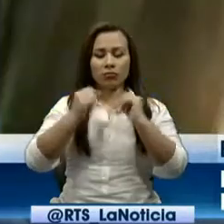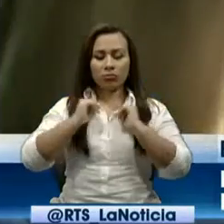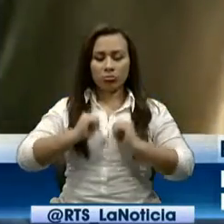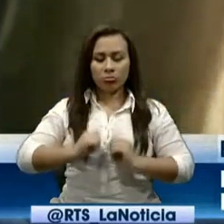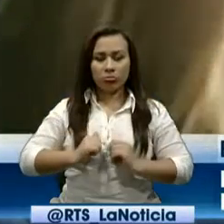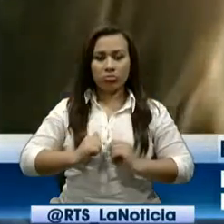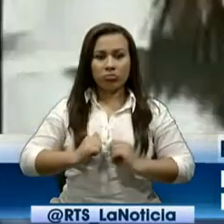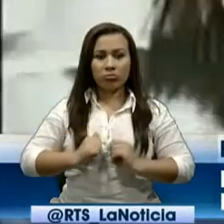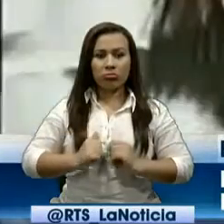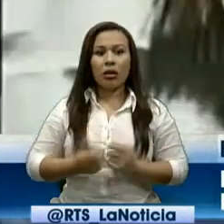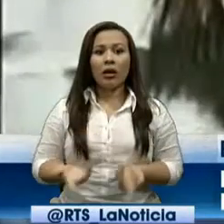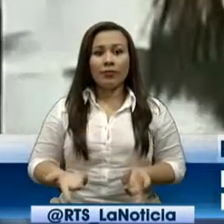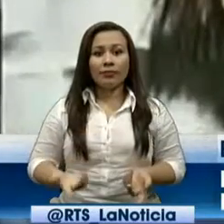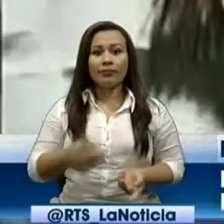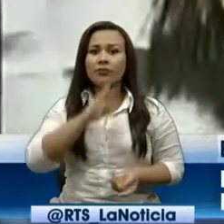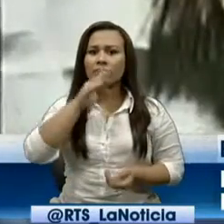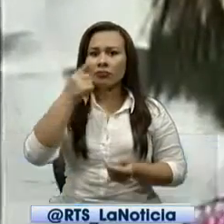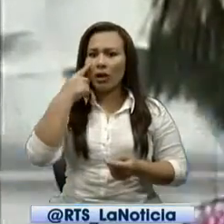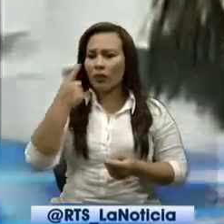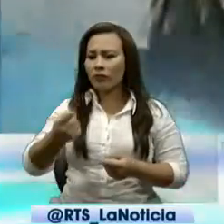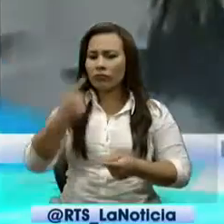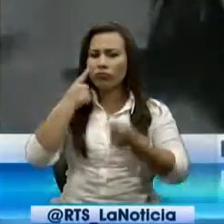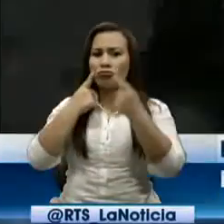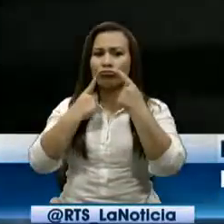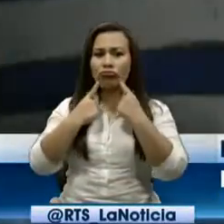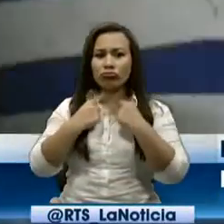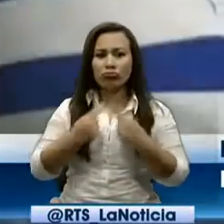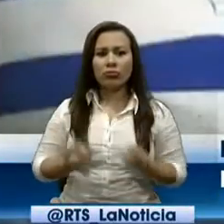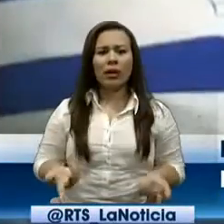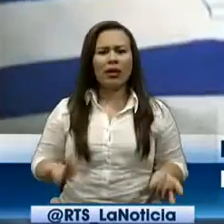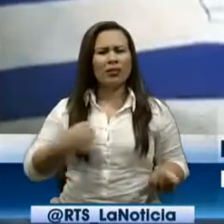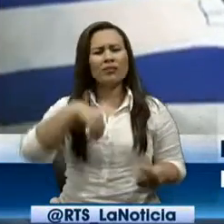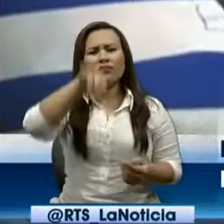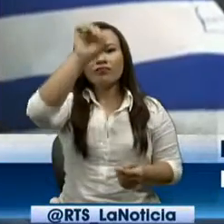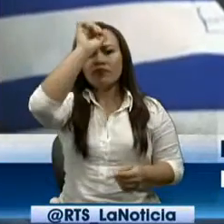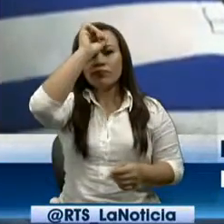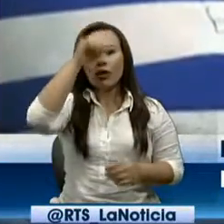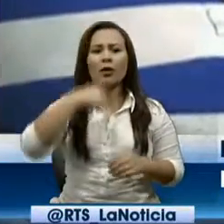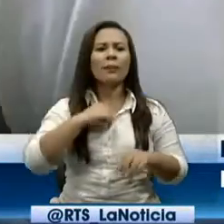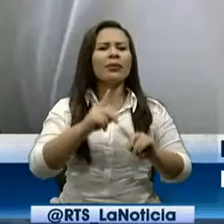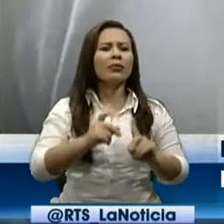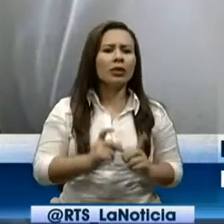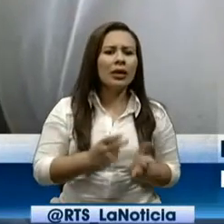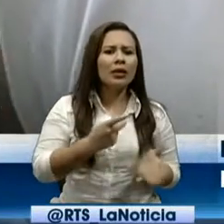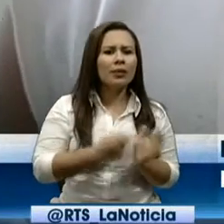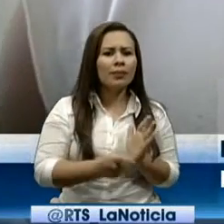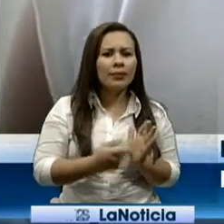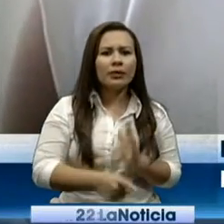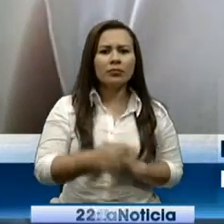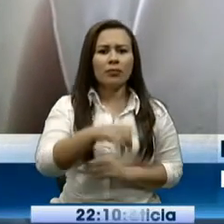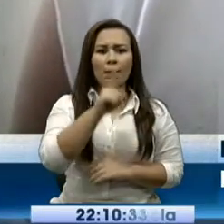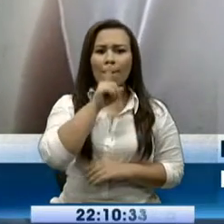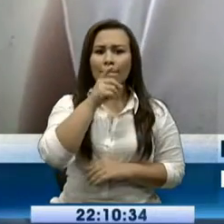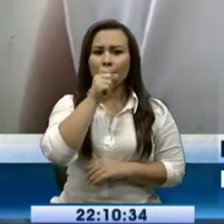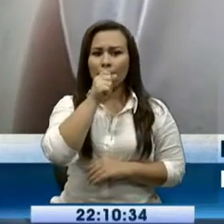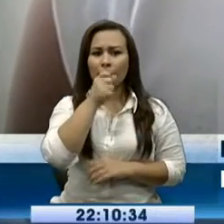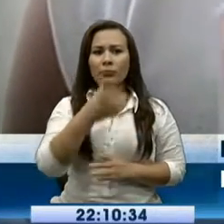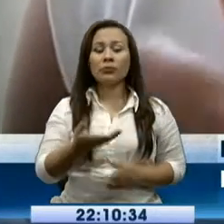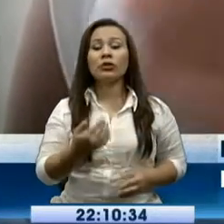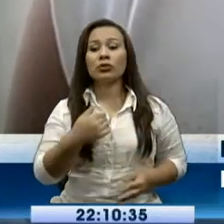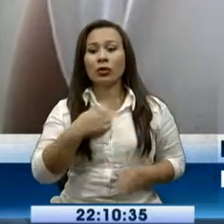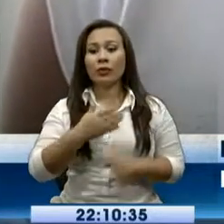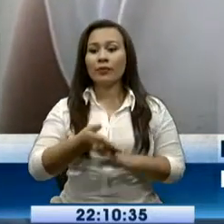antes, estaba triste, ella lloraba, pero yo sin saber, yo le preguntaba, ella nunca me lo dijo. Yo le dije a mi hermana que